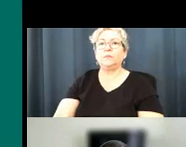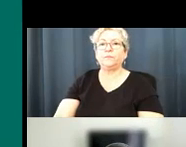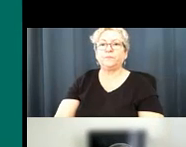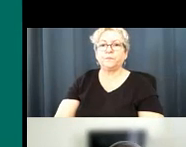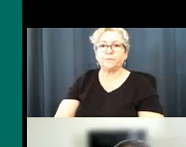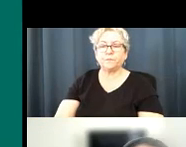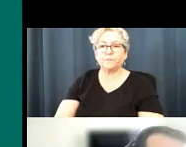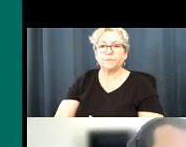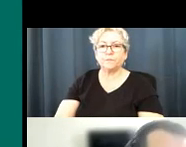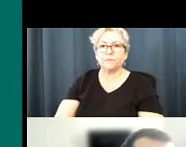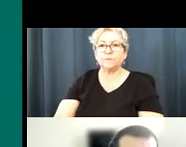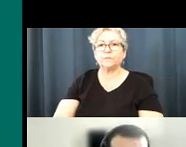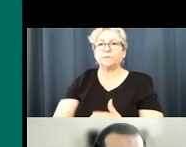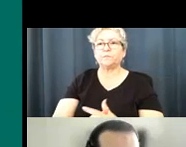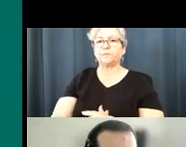Entonces,